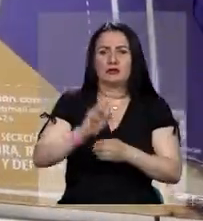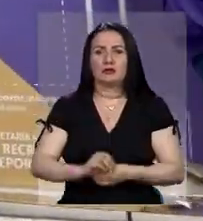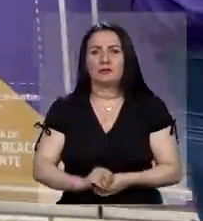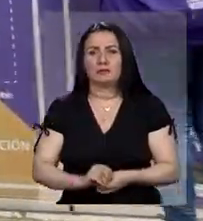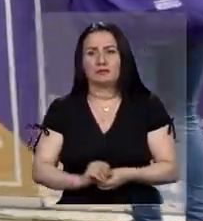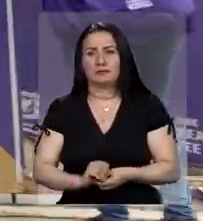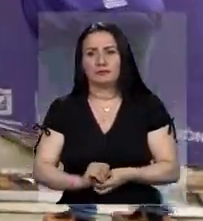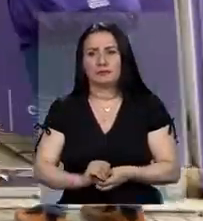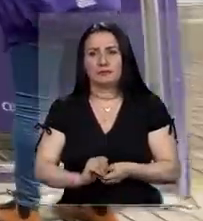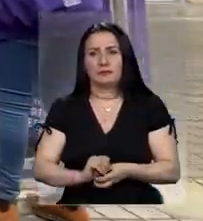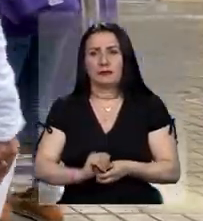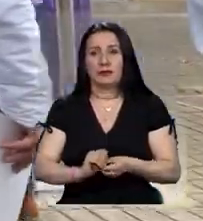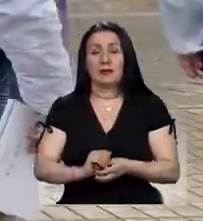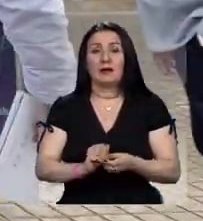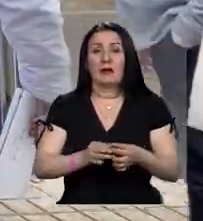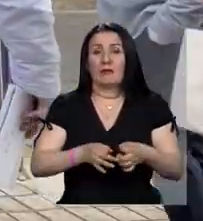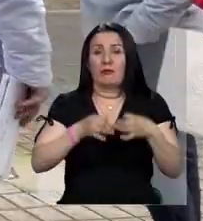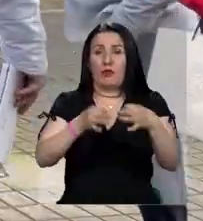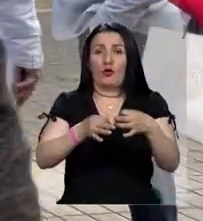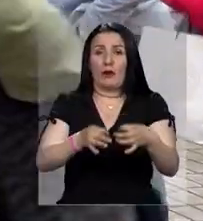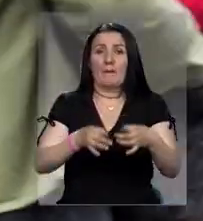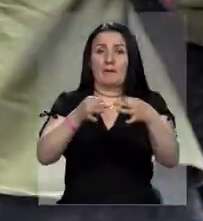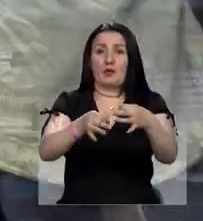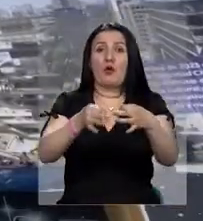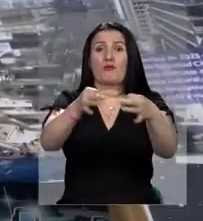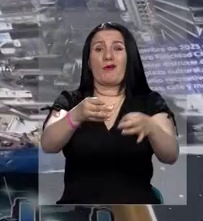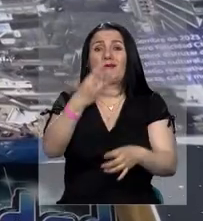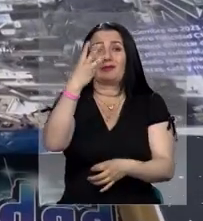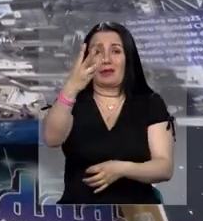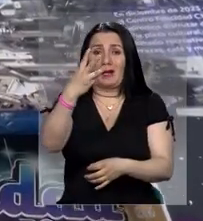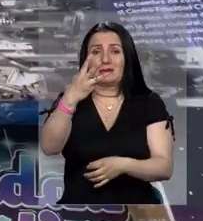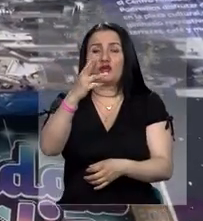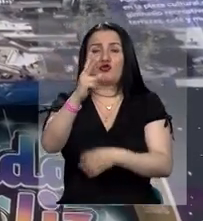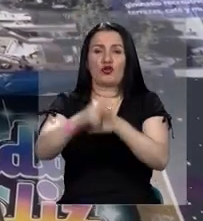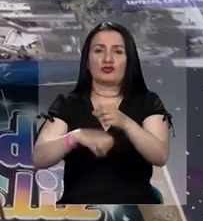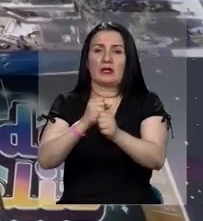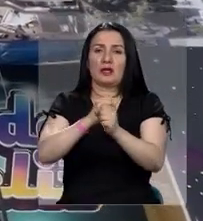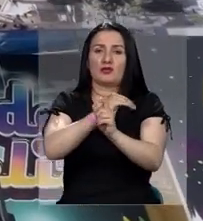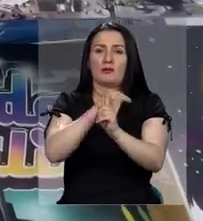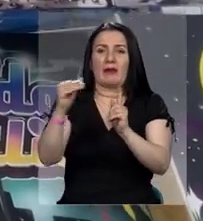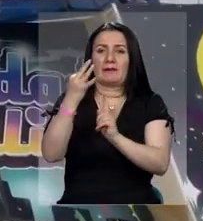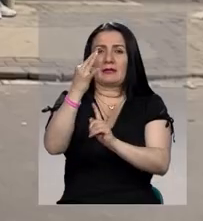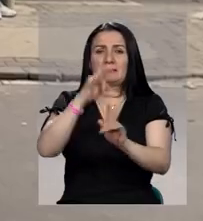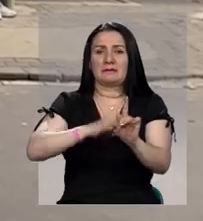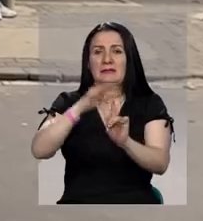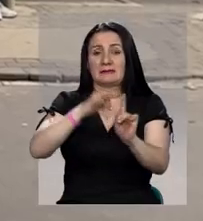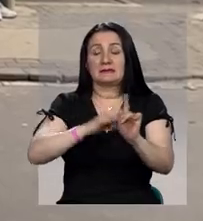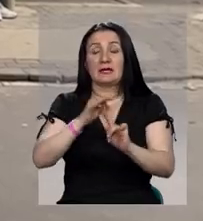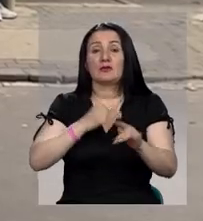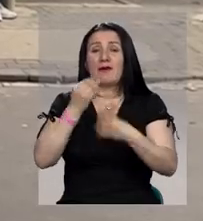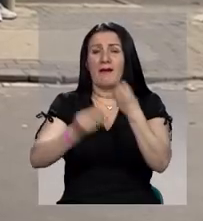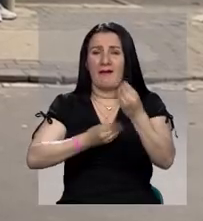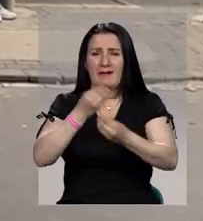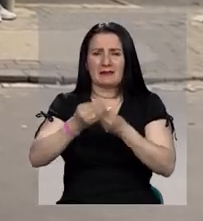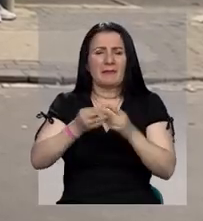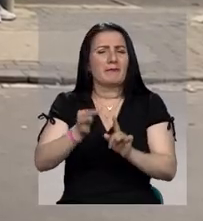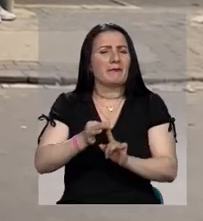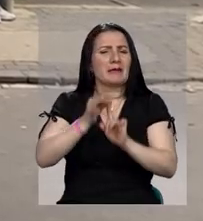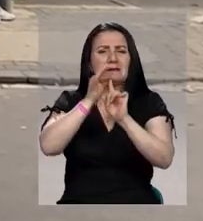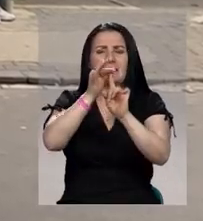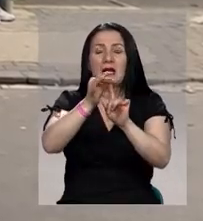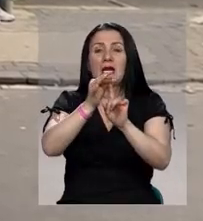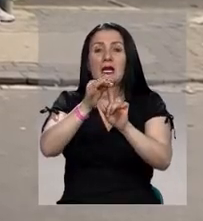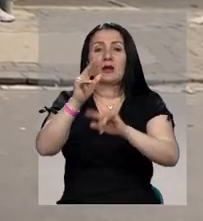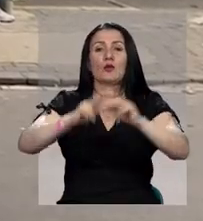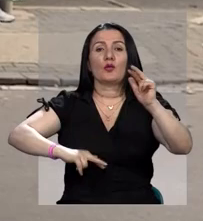ha experimentado 3 prórrogas, extendiendo el plazo de ejecución y entrega por 2 años y 3 meses. Estamos haciendo especial seguimiento a